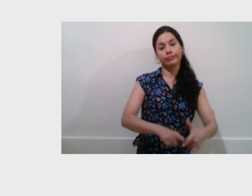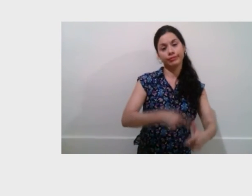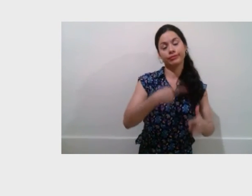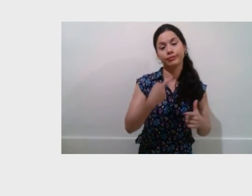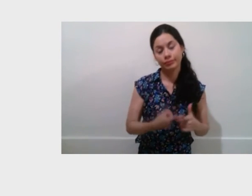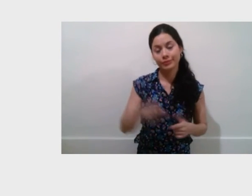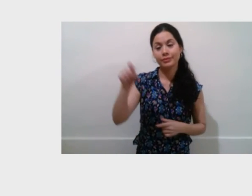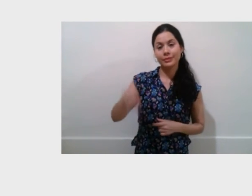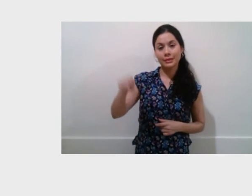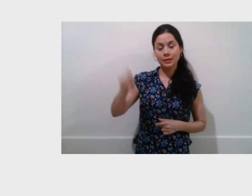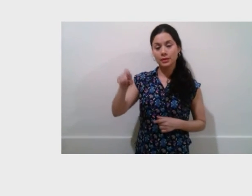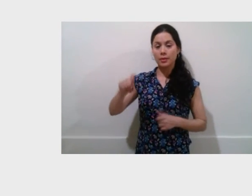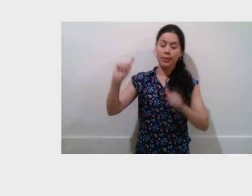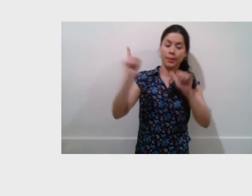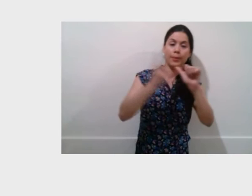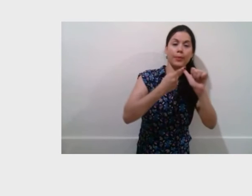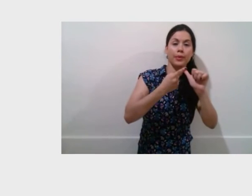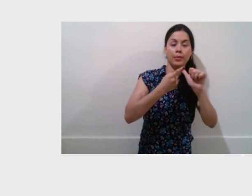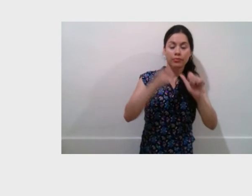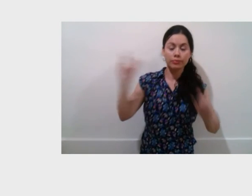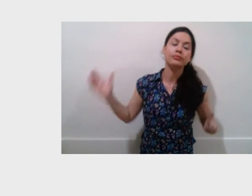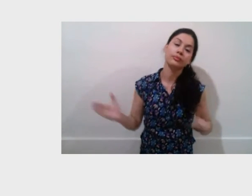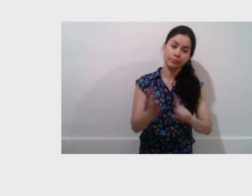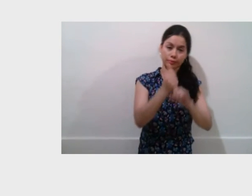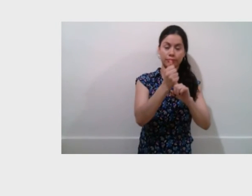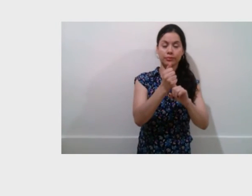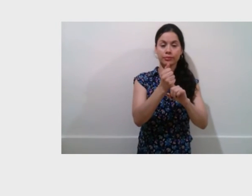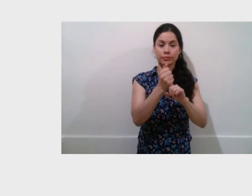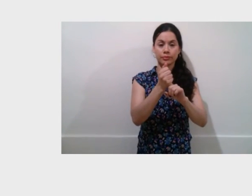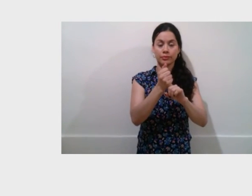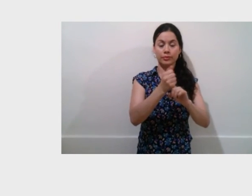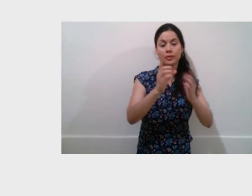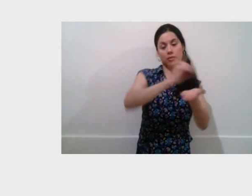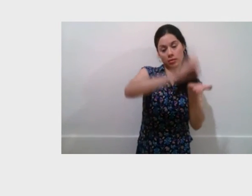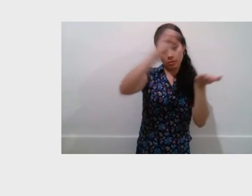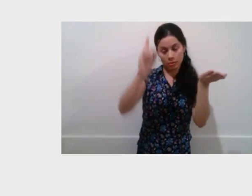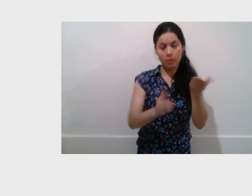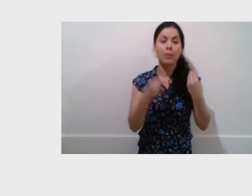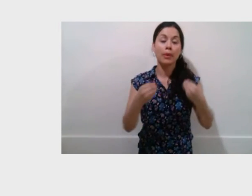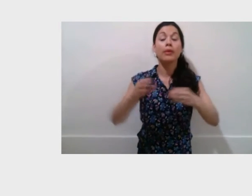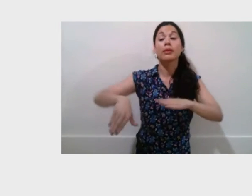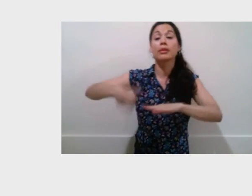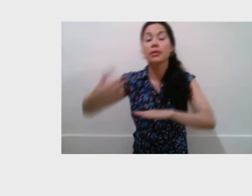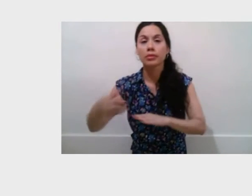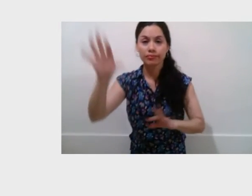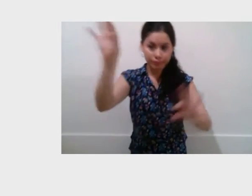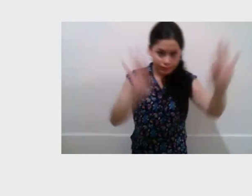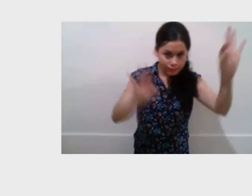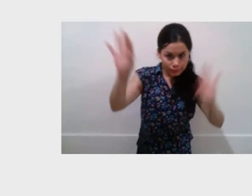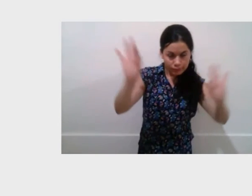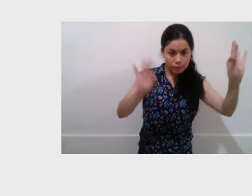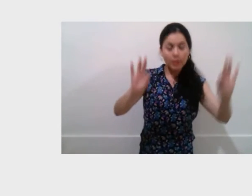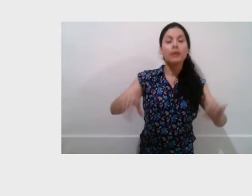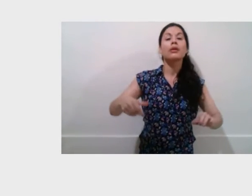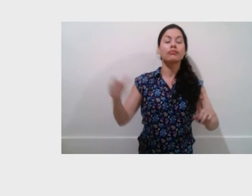Entonces, necesitamos primero hallar la derivada para después reemplazar